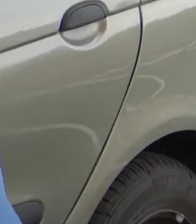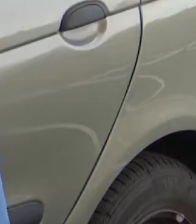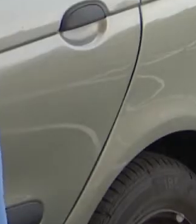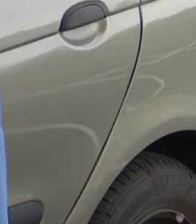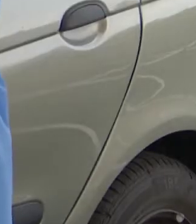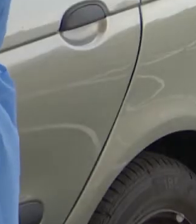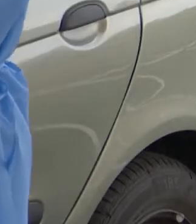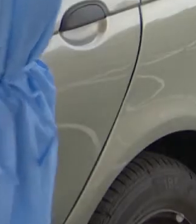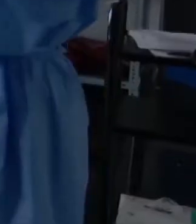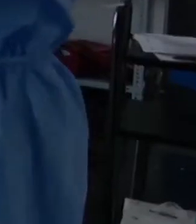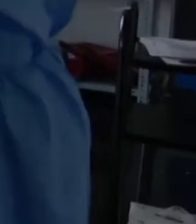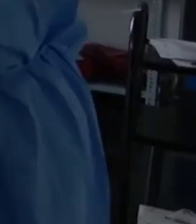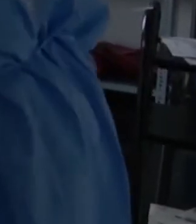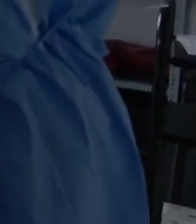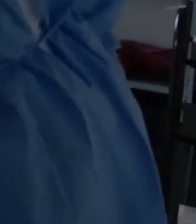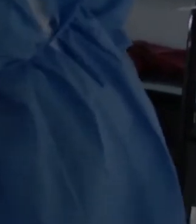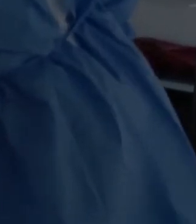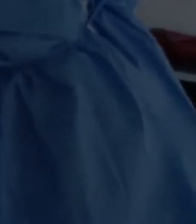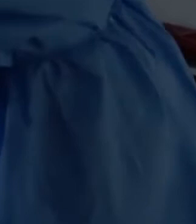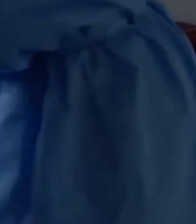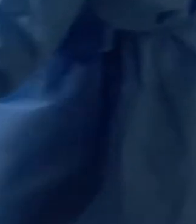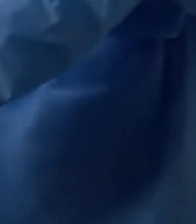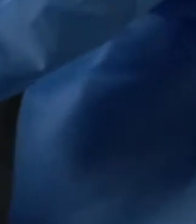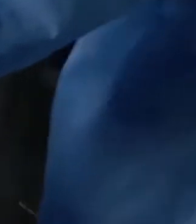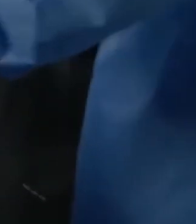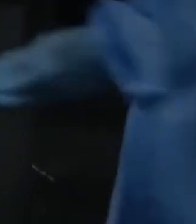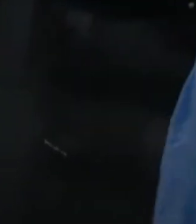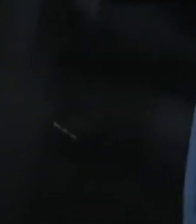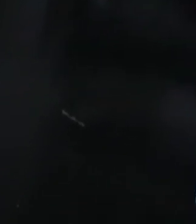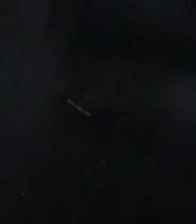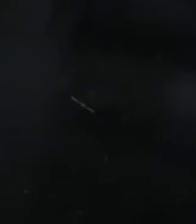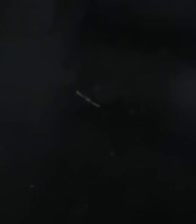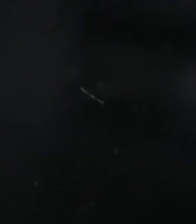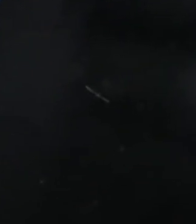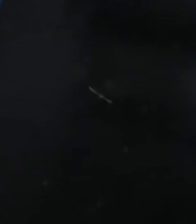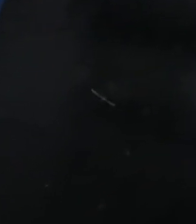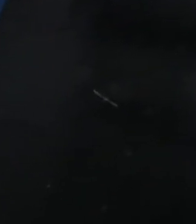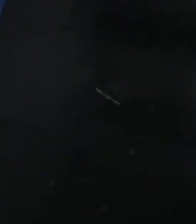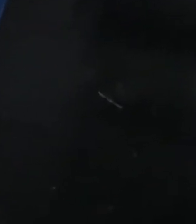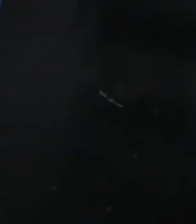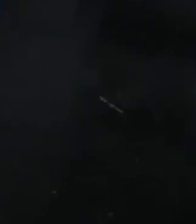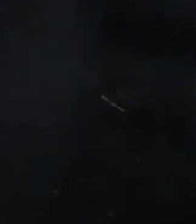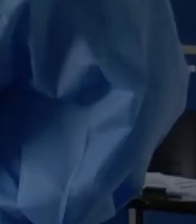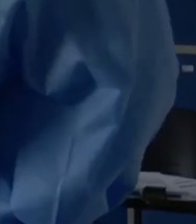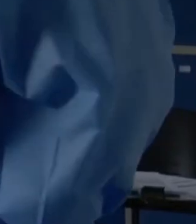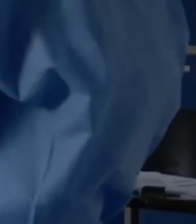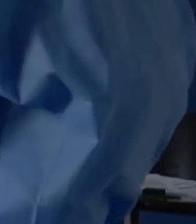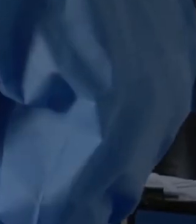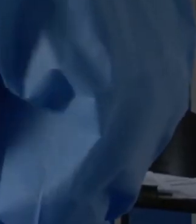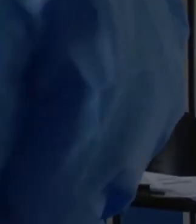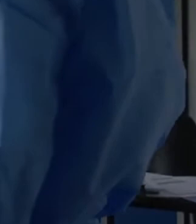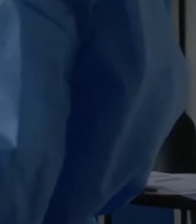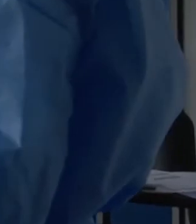el uso de tapabocas ustedes lo saben bien anda por el departamento conteo del resto del país es bastante